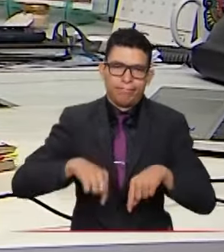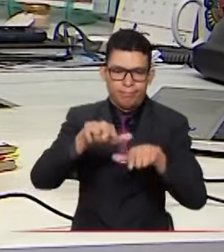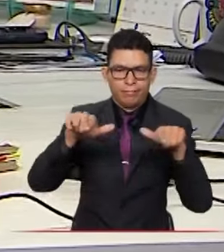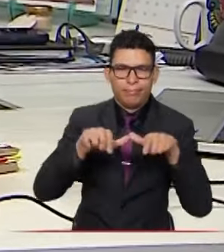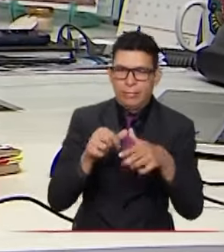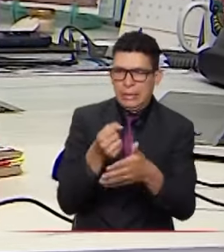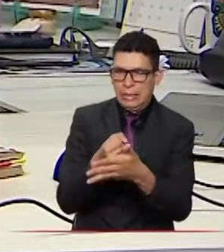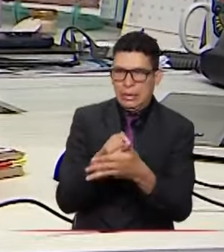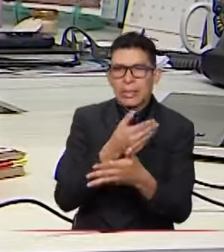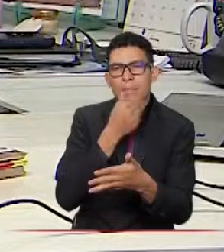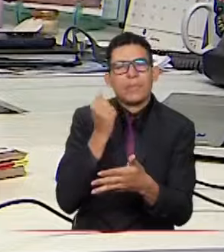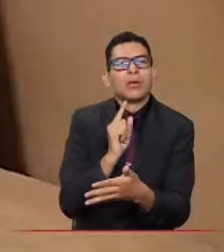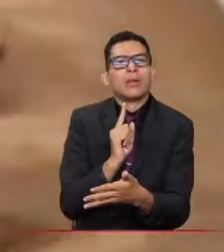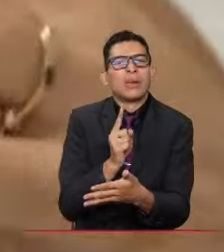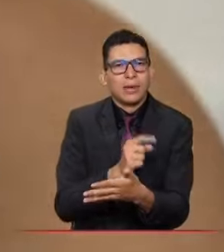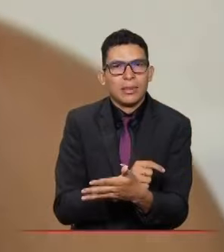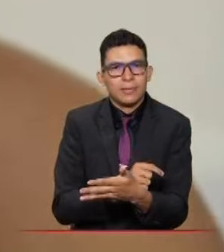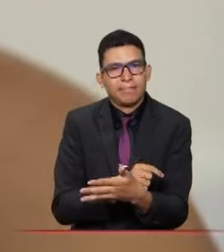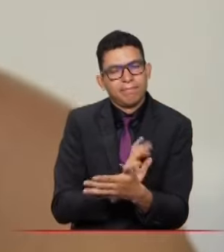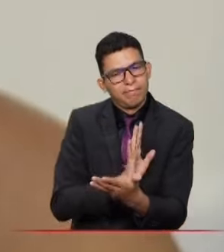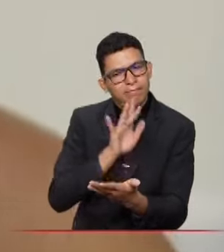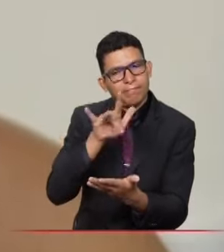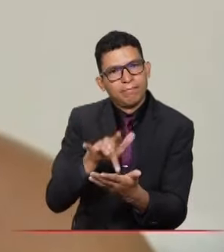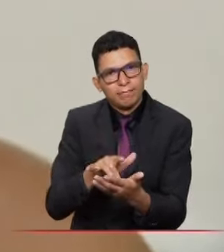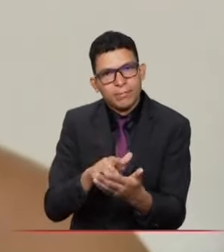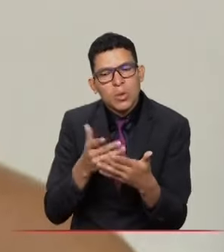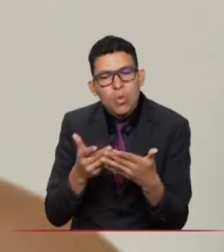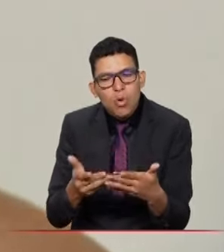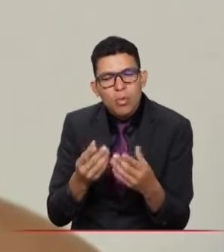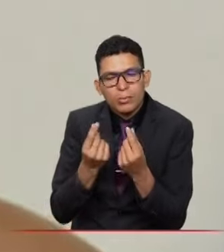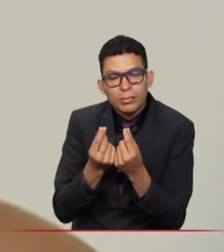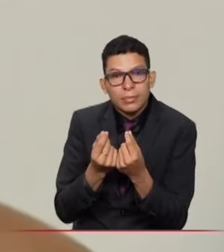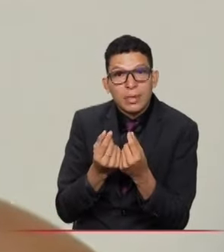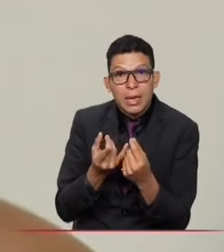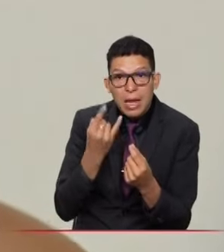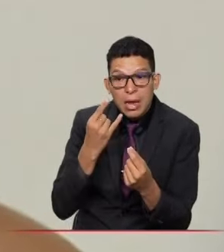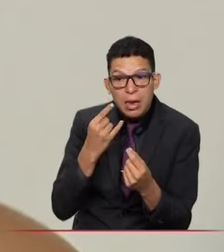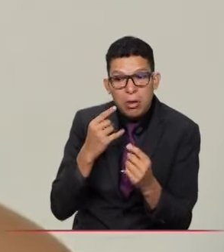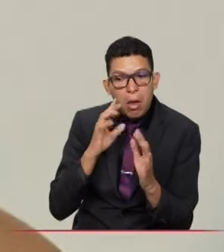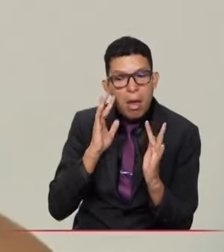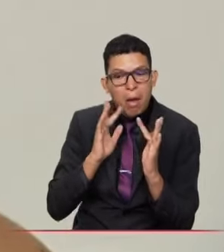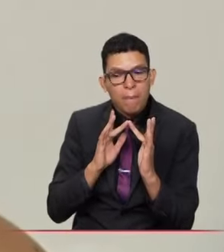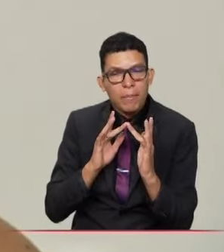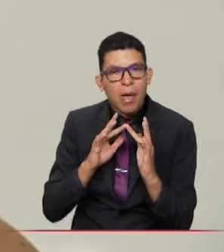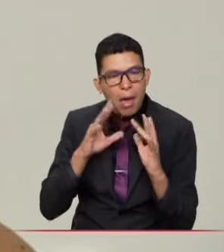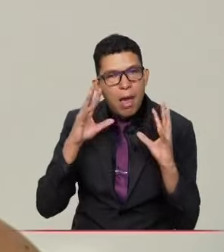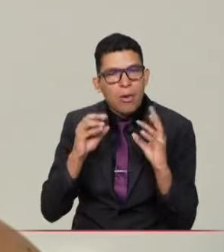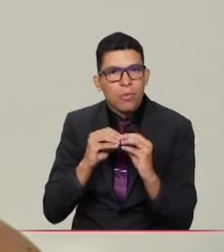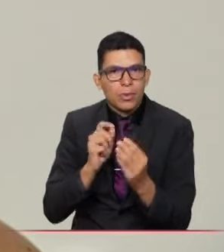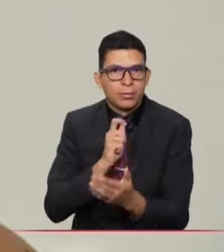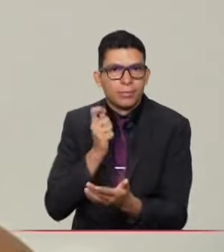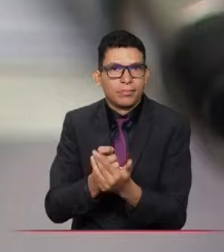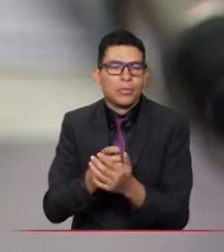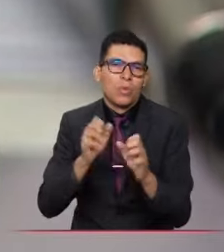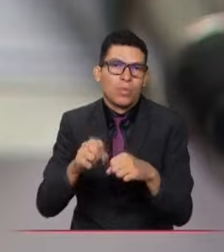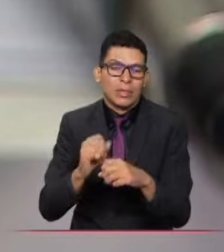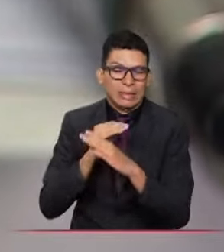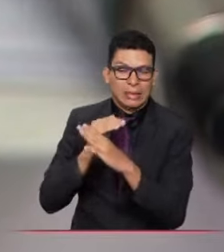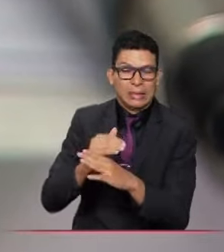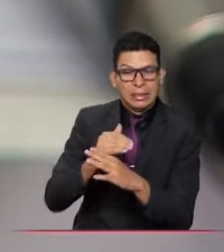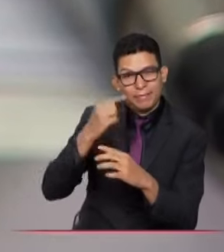insisten en que la mejor opción es acercarse a revisar el estado de cuenta y si aplica llegar a un acuerdo de pago a fin de evitar